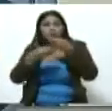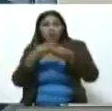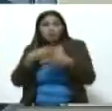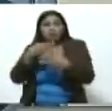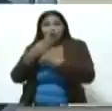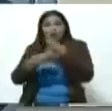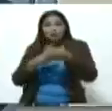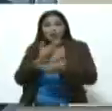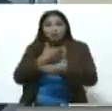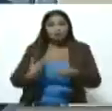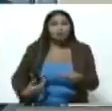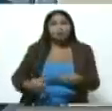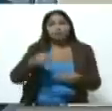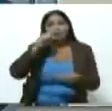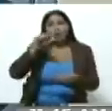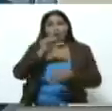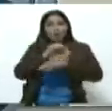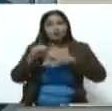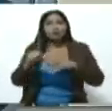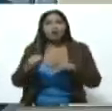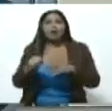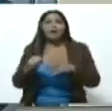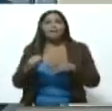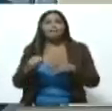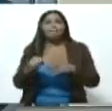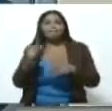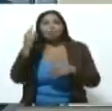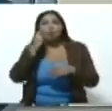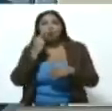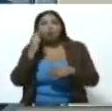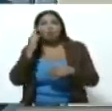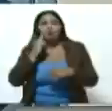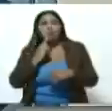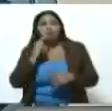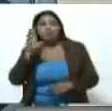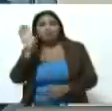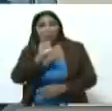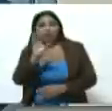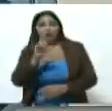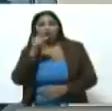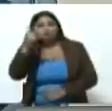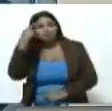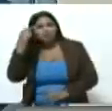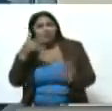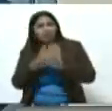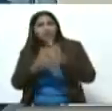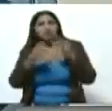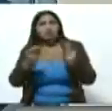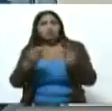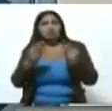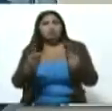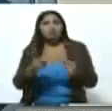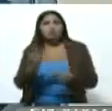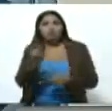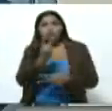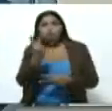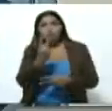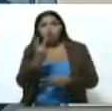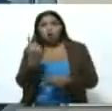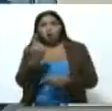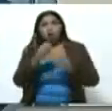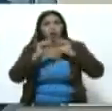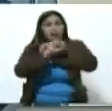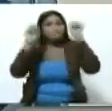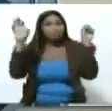2018 en la avenida Bolívar de Caracas. Ese día, se activaron dos artefactos